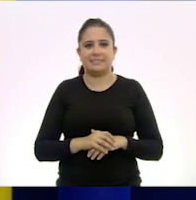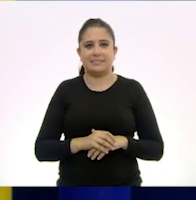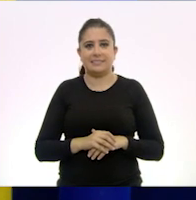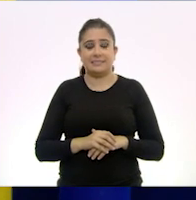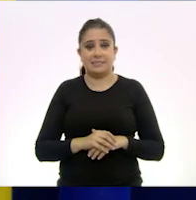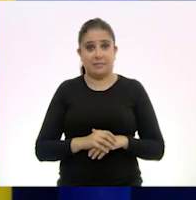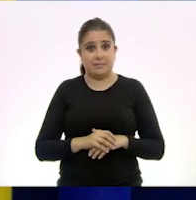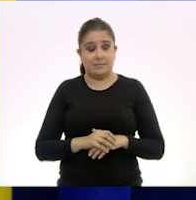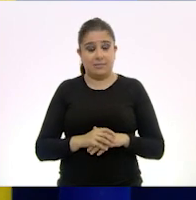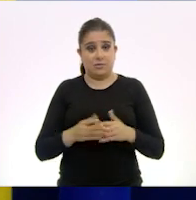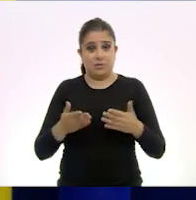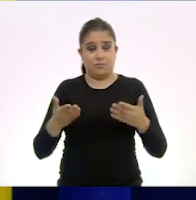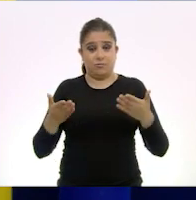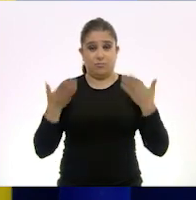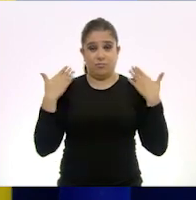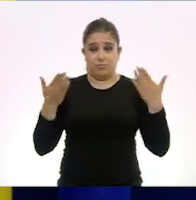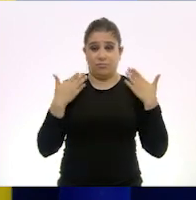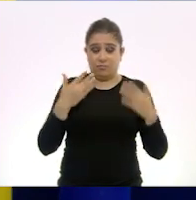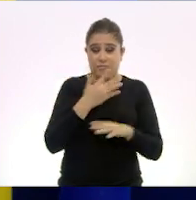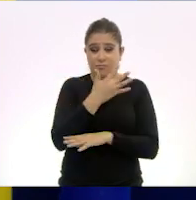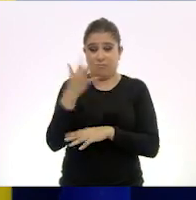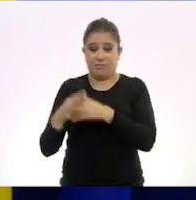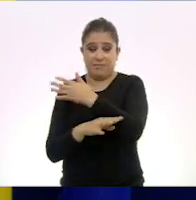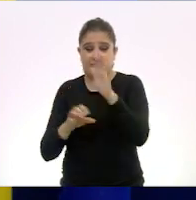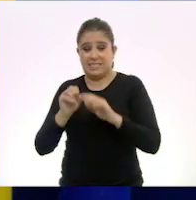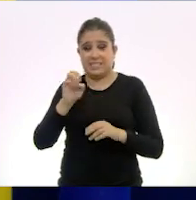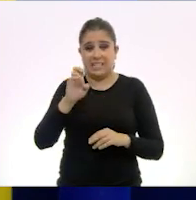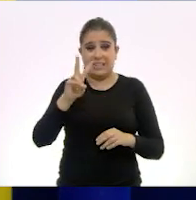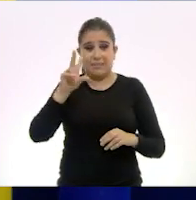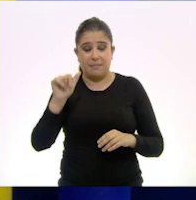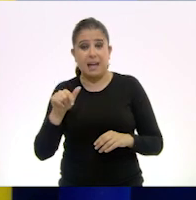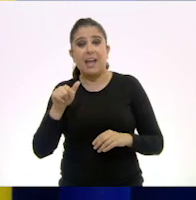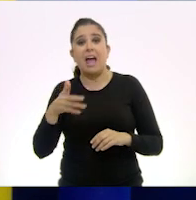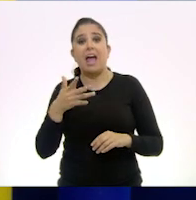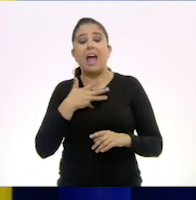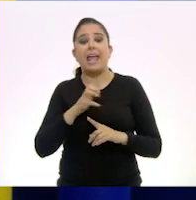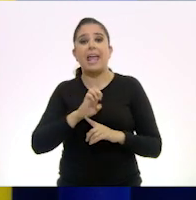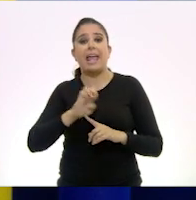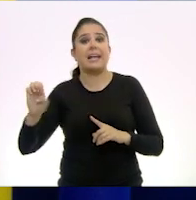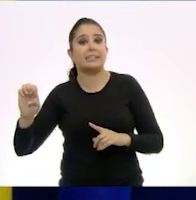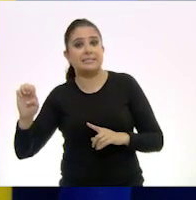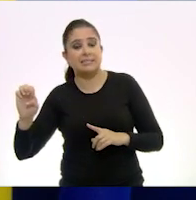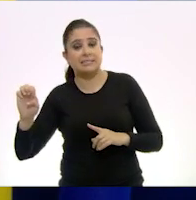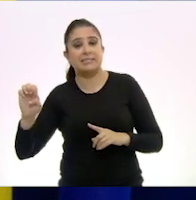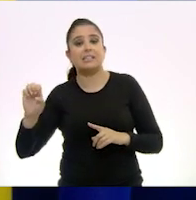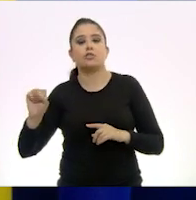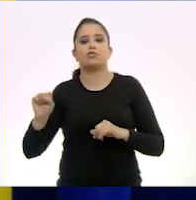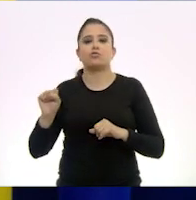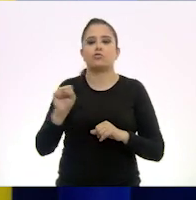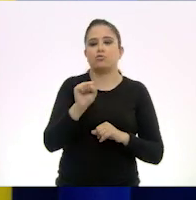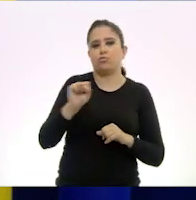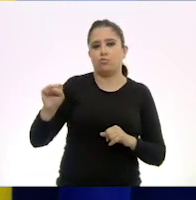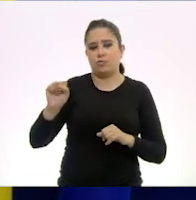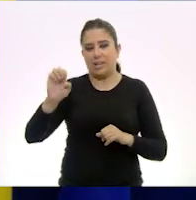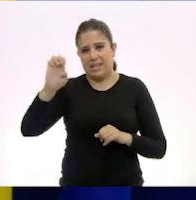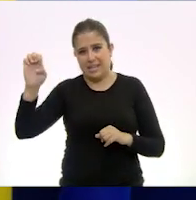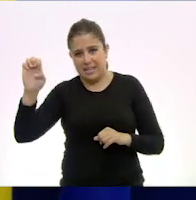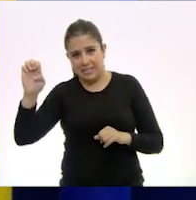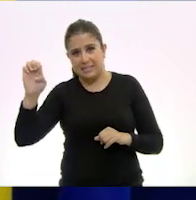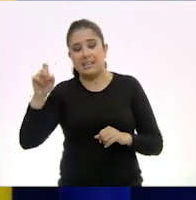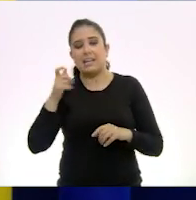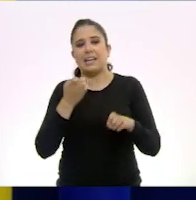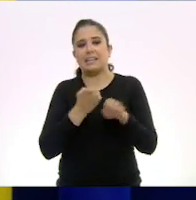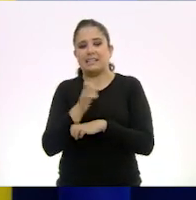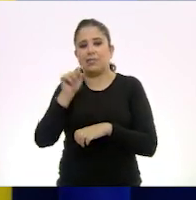Los climas cálidos con vegetación de selva se encuentran en el este y el sureste del país, que abarcan los